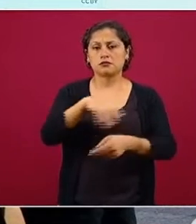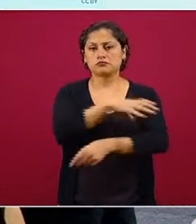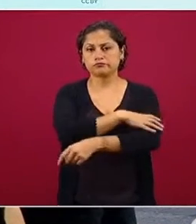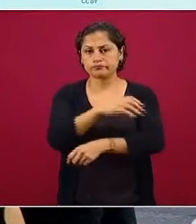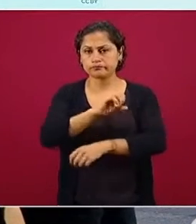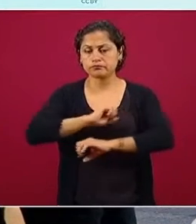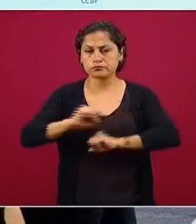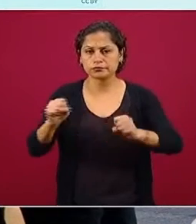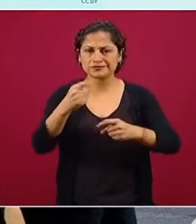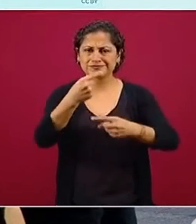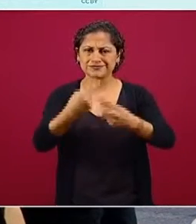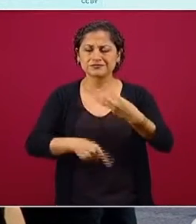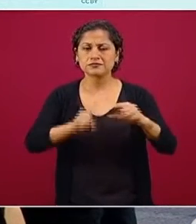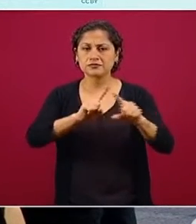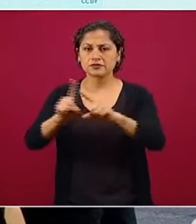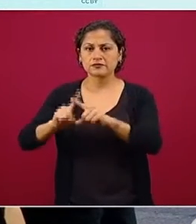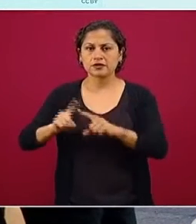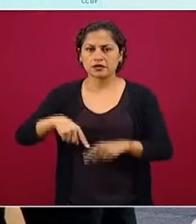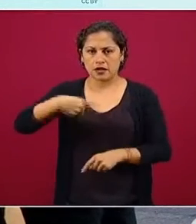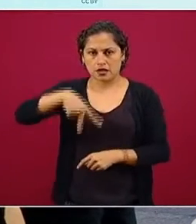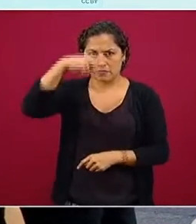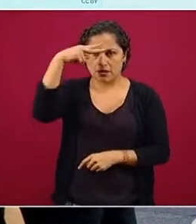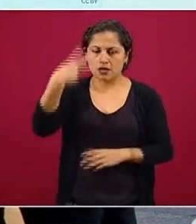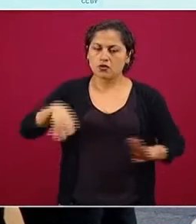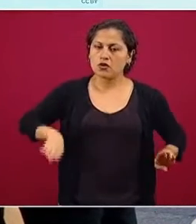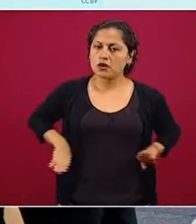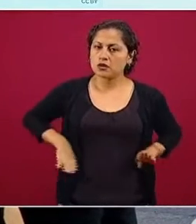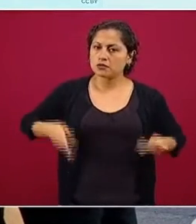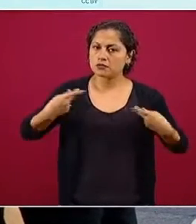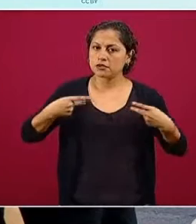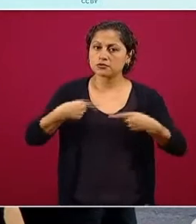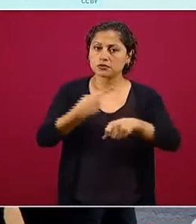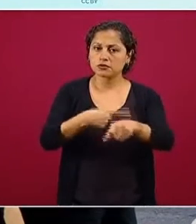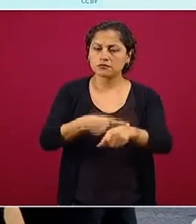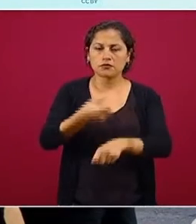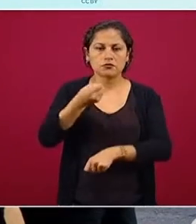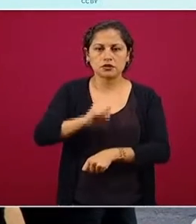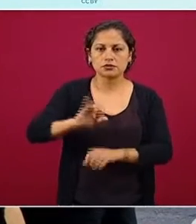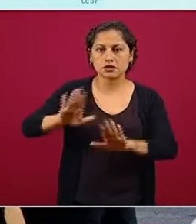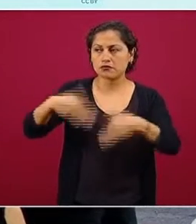México como casi ningún otro país. La siguiente y última.